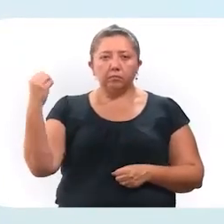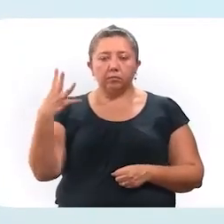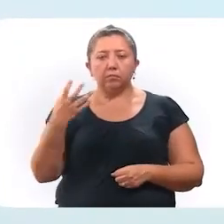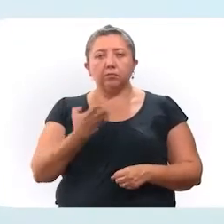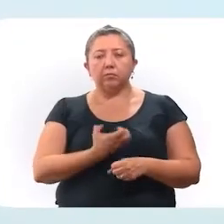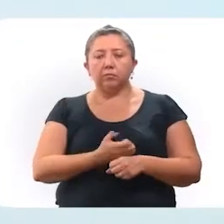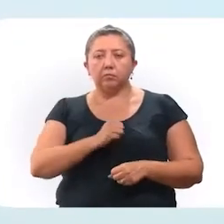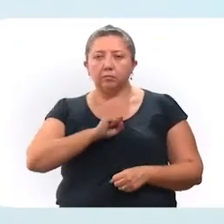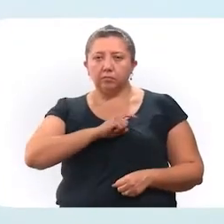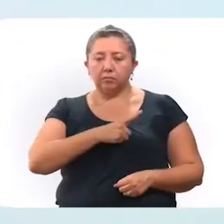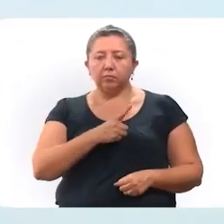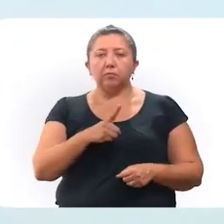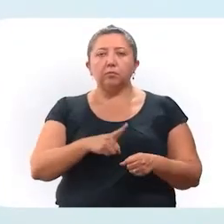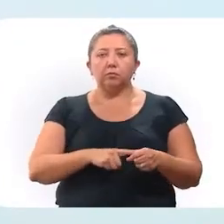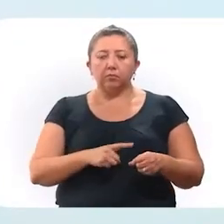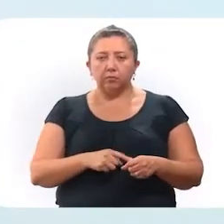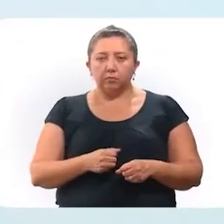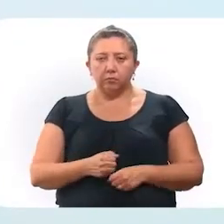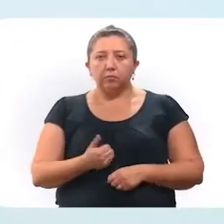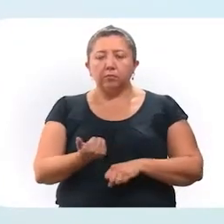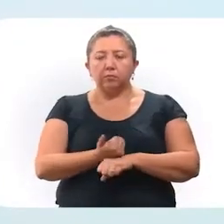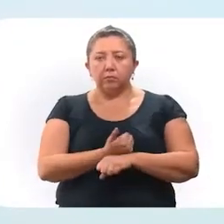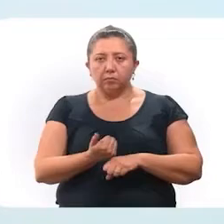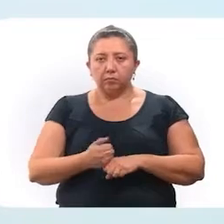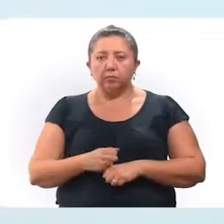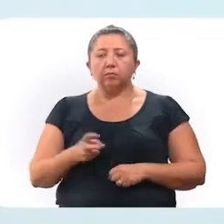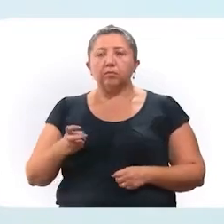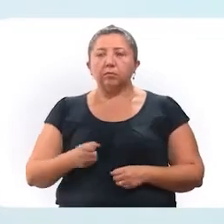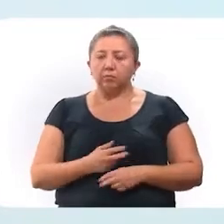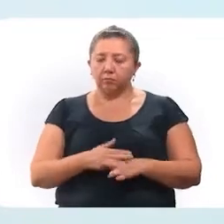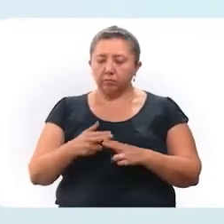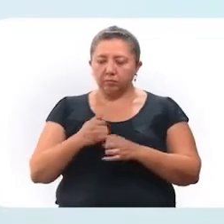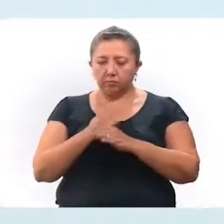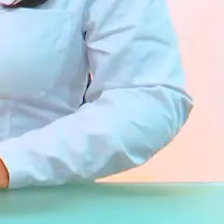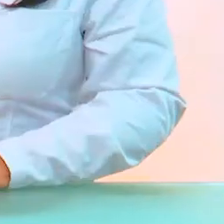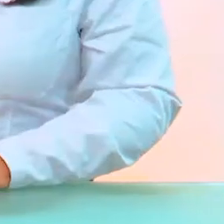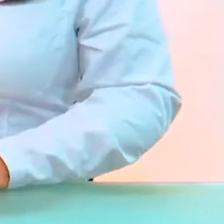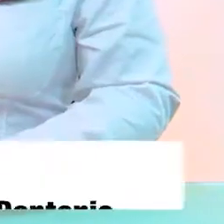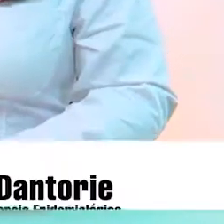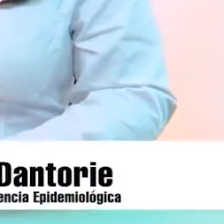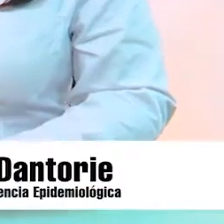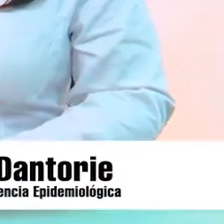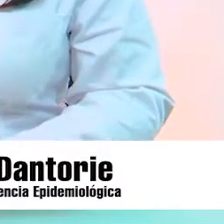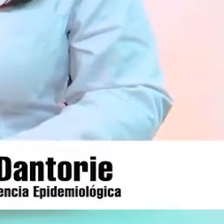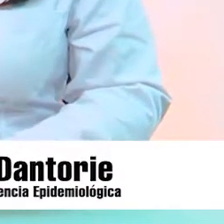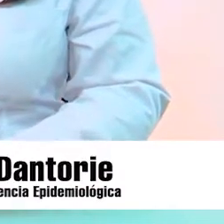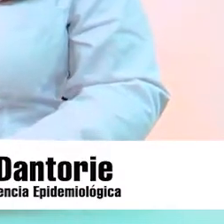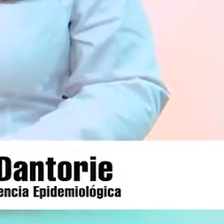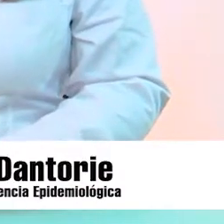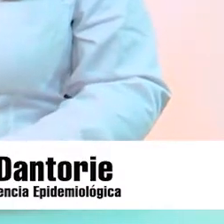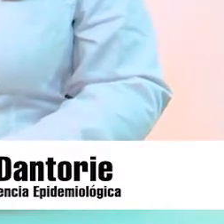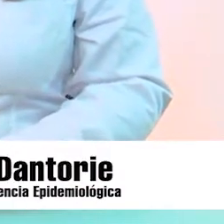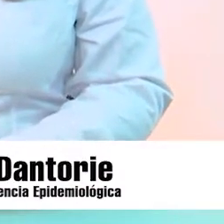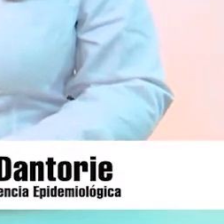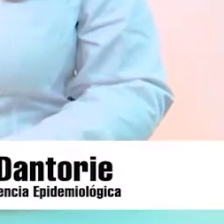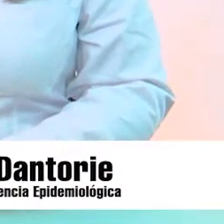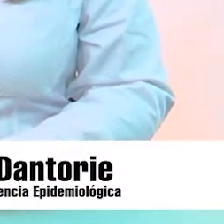semanales del Semáforo Estatal de Salud marcan color amarillo. Hasta aquí el reporte, doctora. Muchas gracias, licenciada.